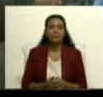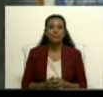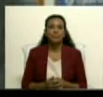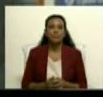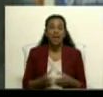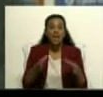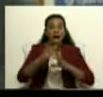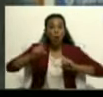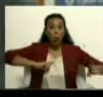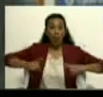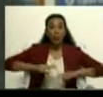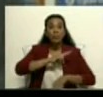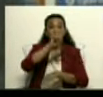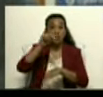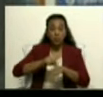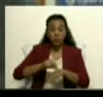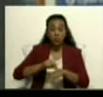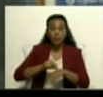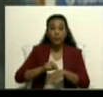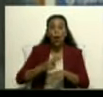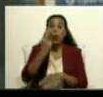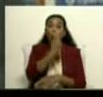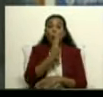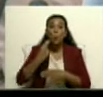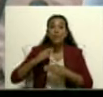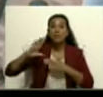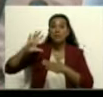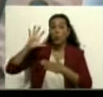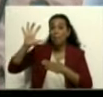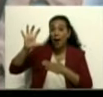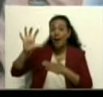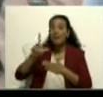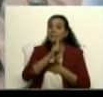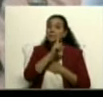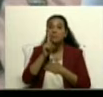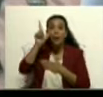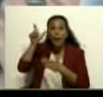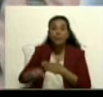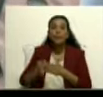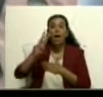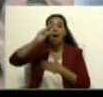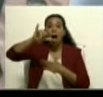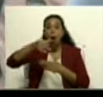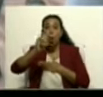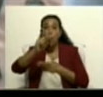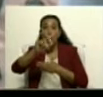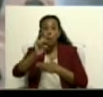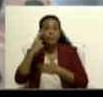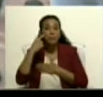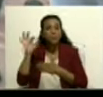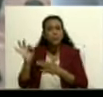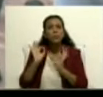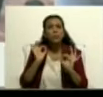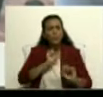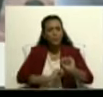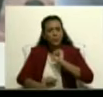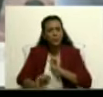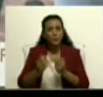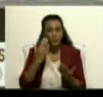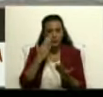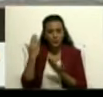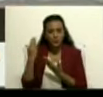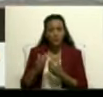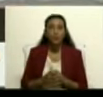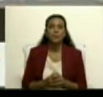La coordinadora nacional del partido Compromiso País, Olga Morey, ratificó el apoyo a la defensa de la soberanía y del territorio